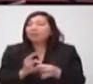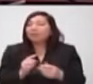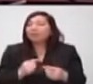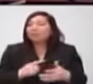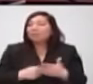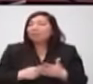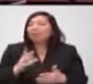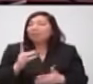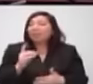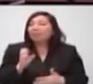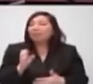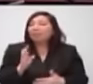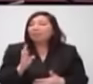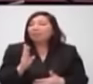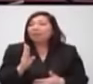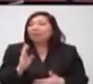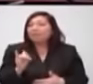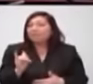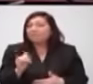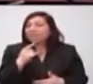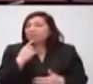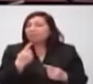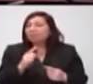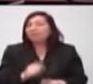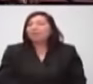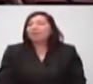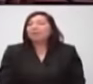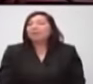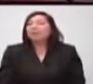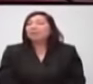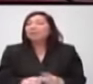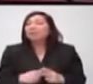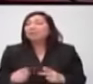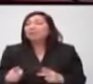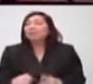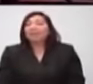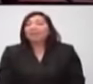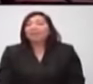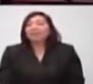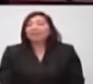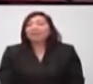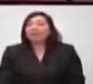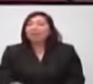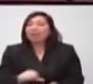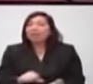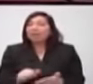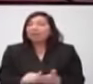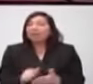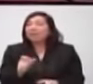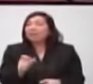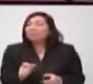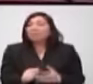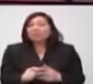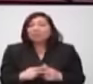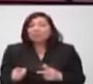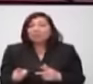ser el derby va a tener una solución que va a permitir salir con un semióvalo aéreo, que las personas que